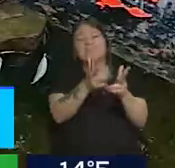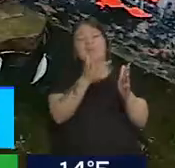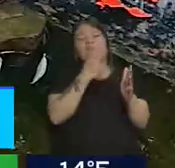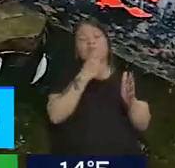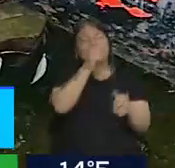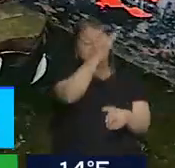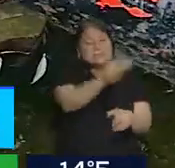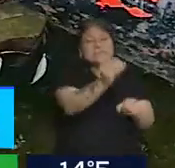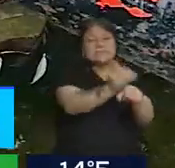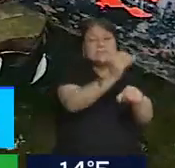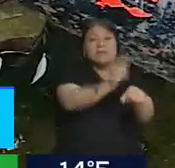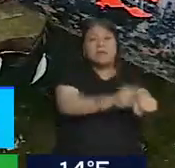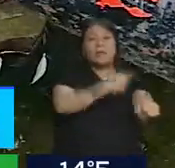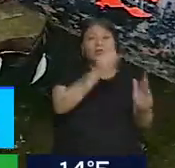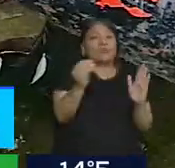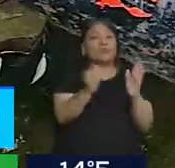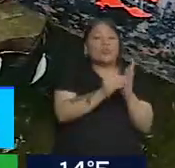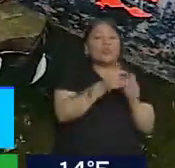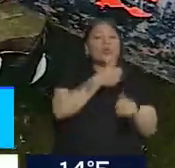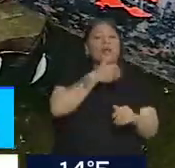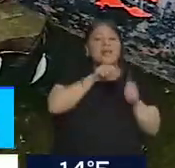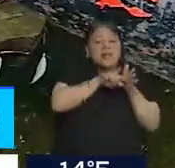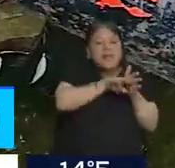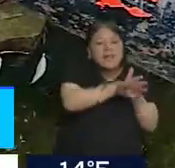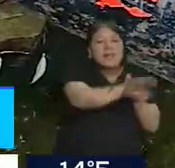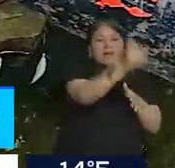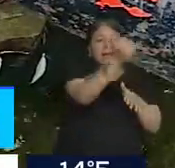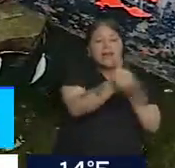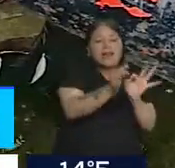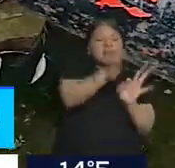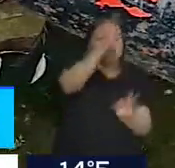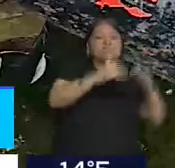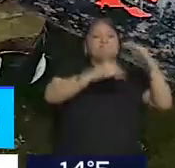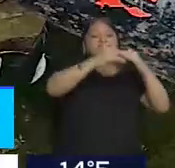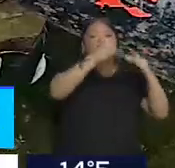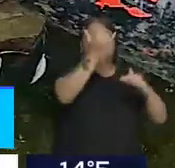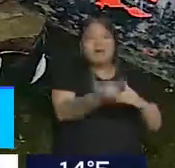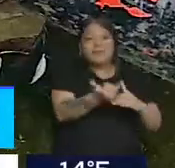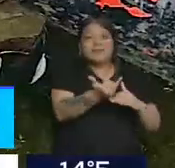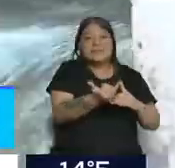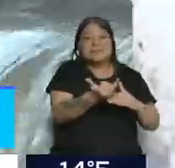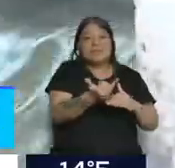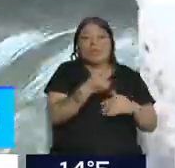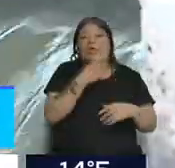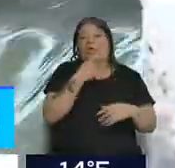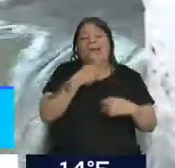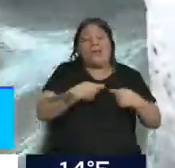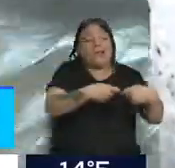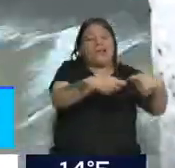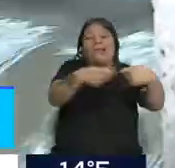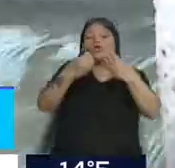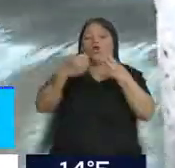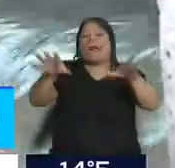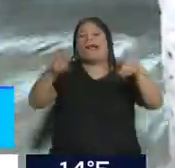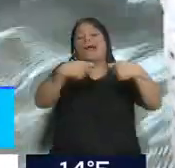que cada vez que le toca el turno de riego tiene cierta cantidad de litros y dice, si no hace falta, no hay que regar por demás. Y